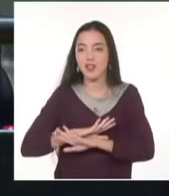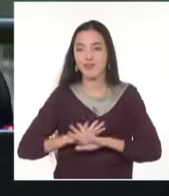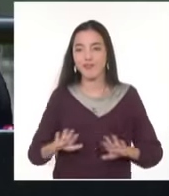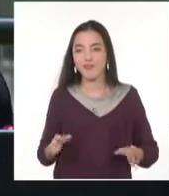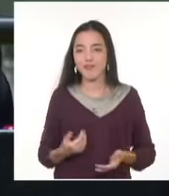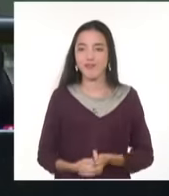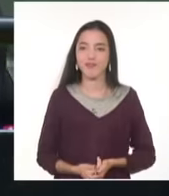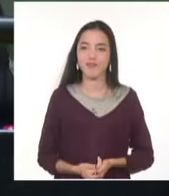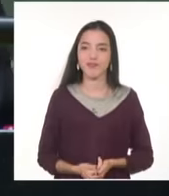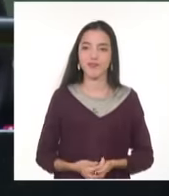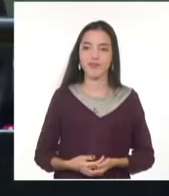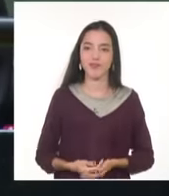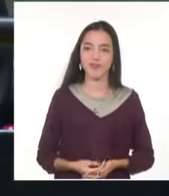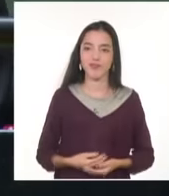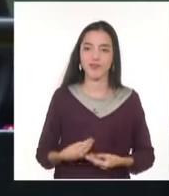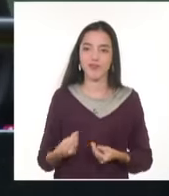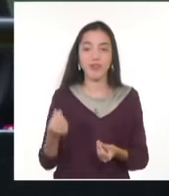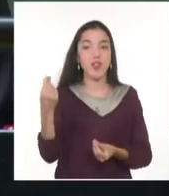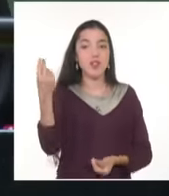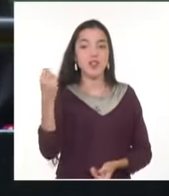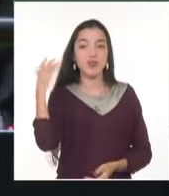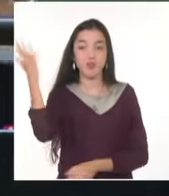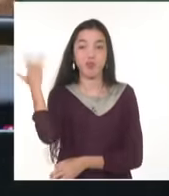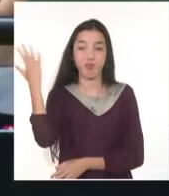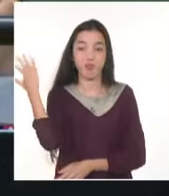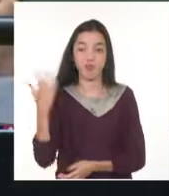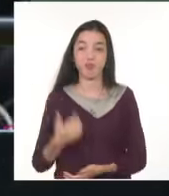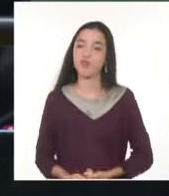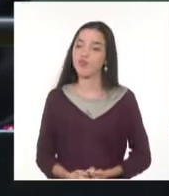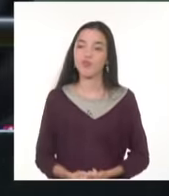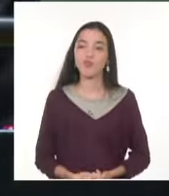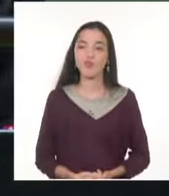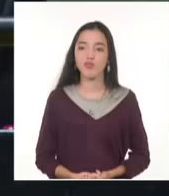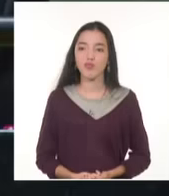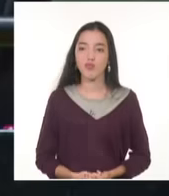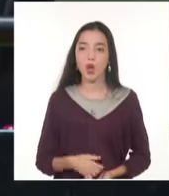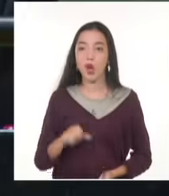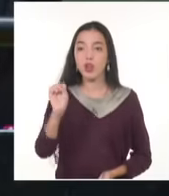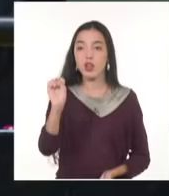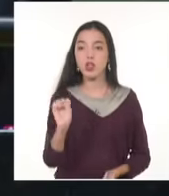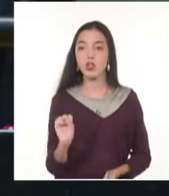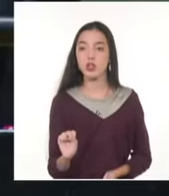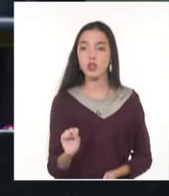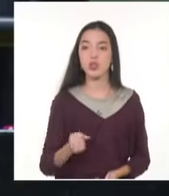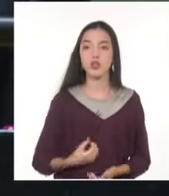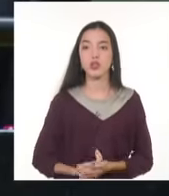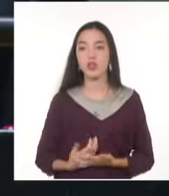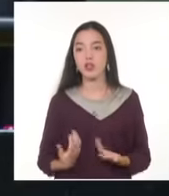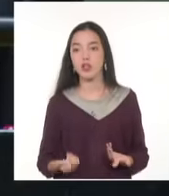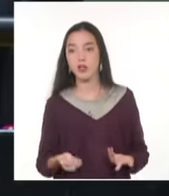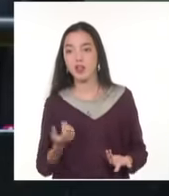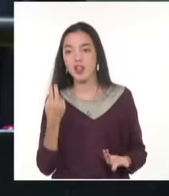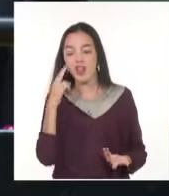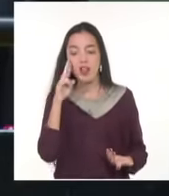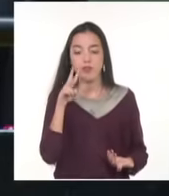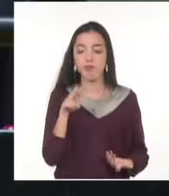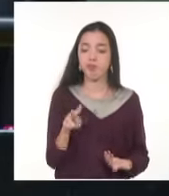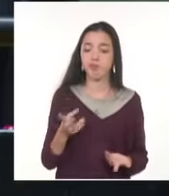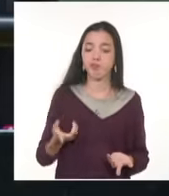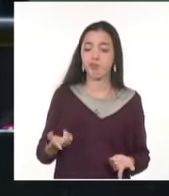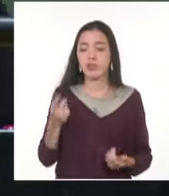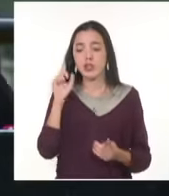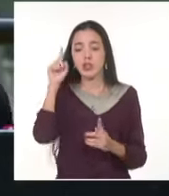del financiamiento climático. Los del sur tendríamos que diseñar una meta suficiente